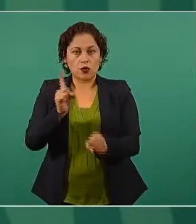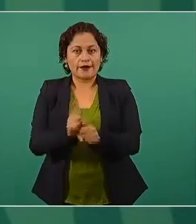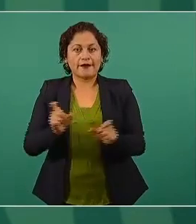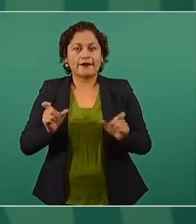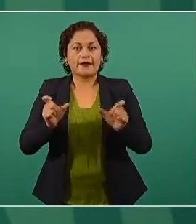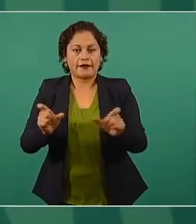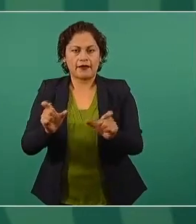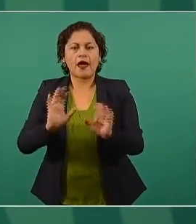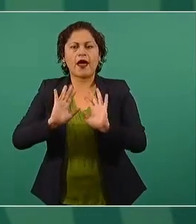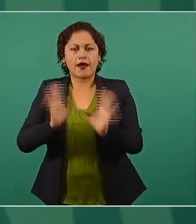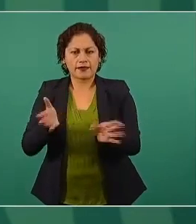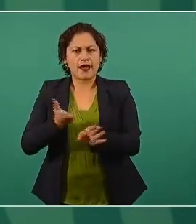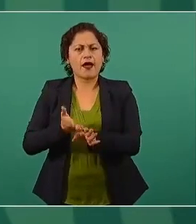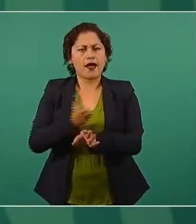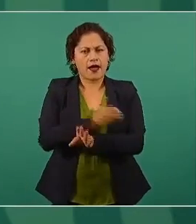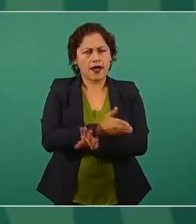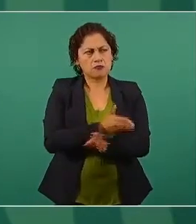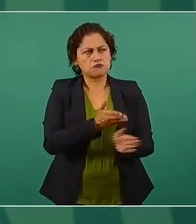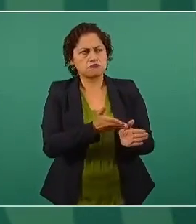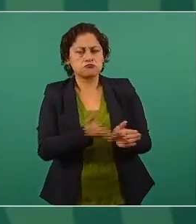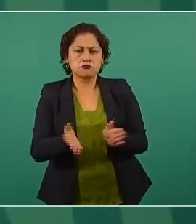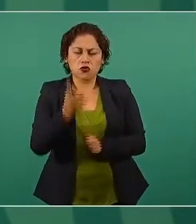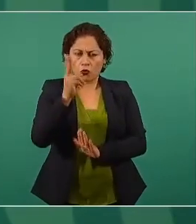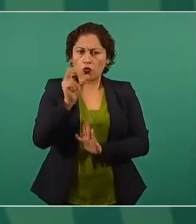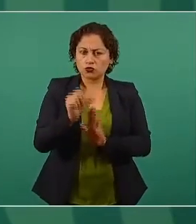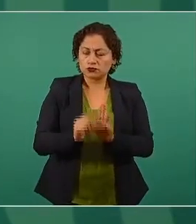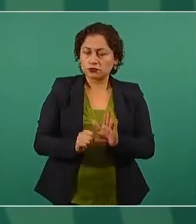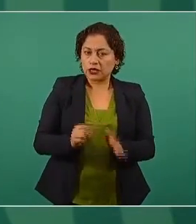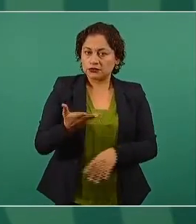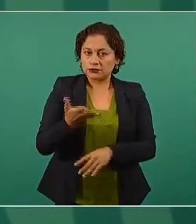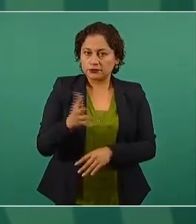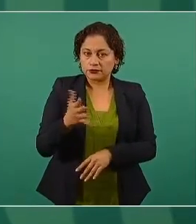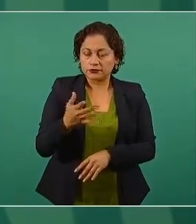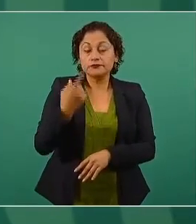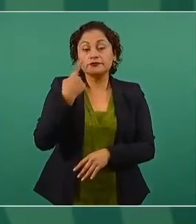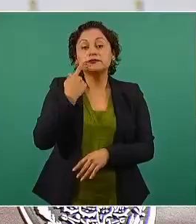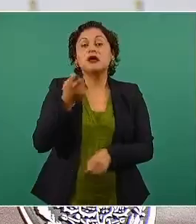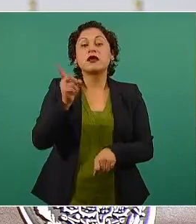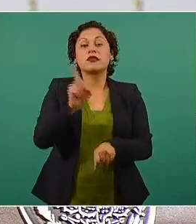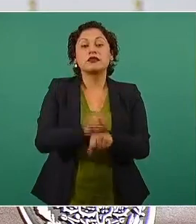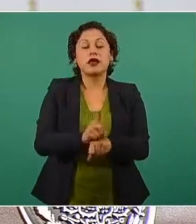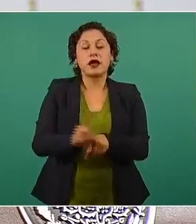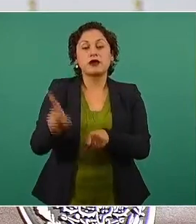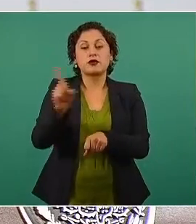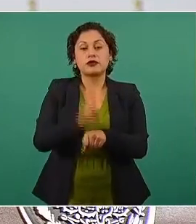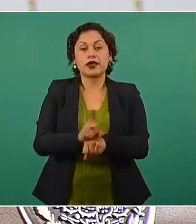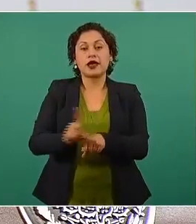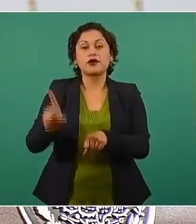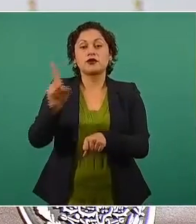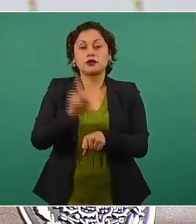pues como 2 meses, y todos los días hay una mesa